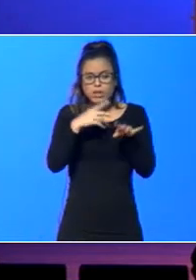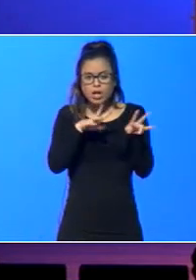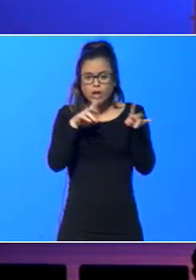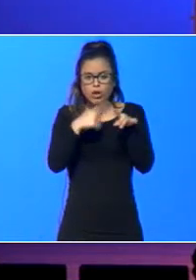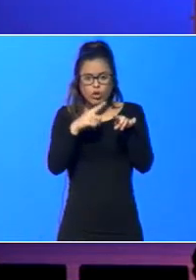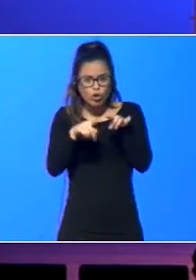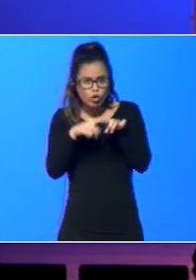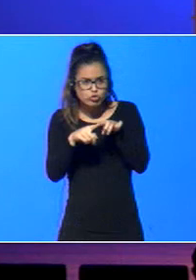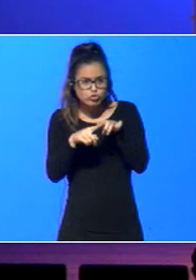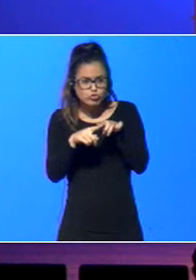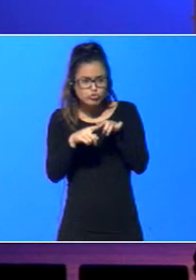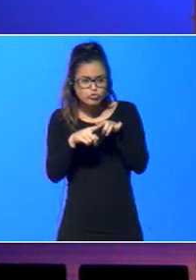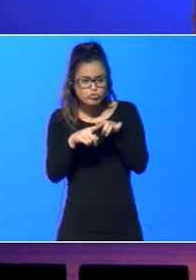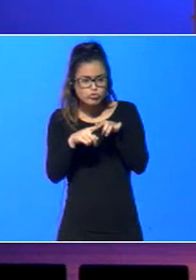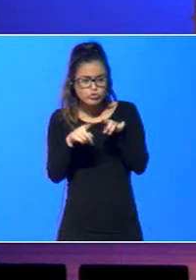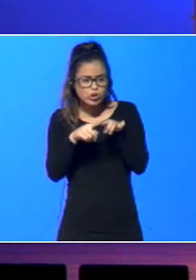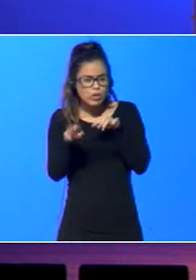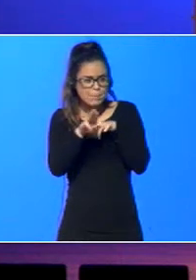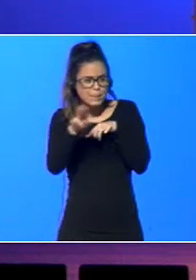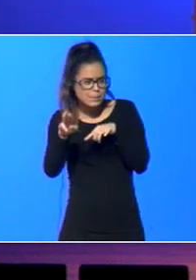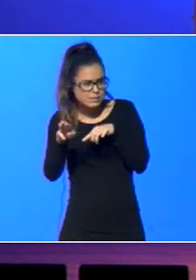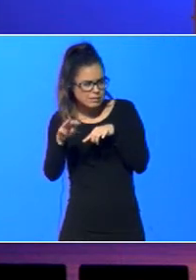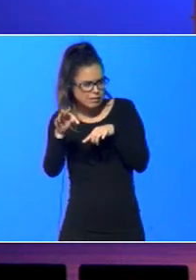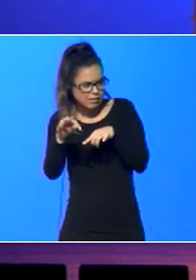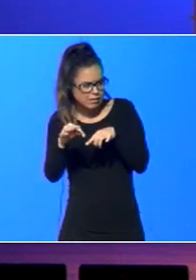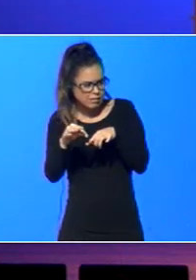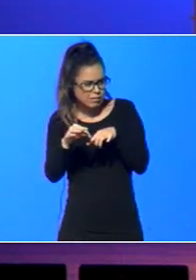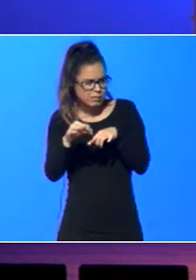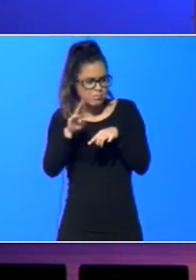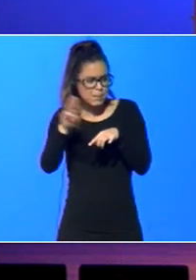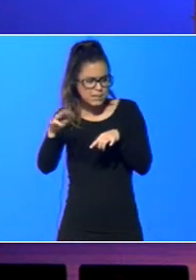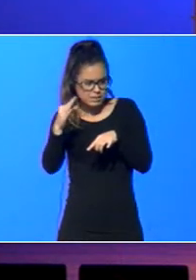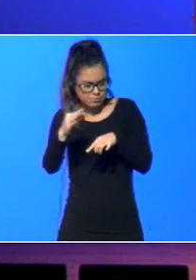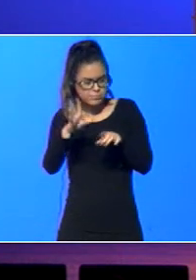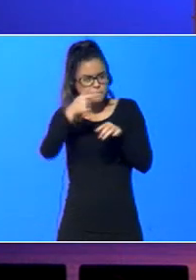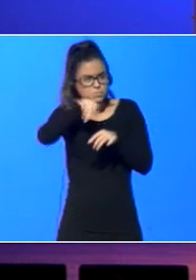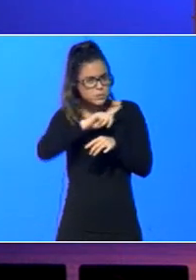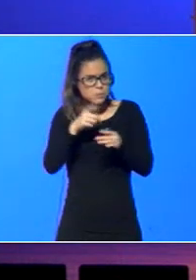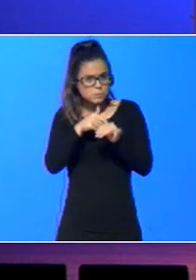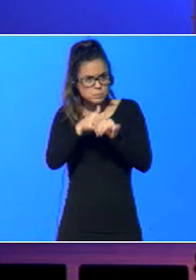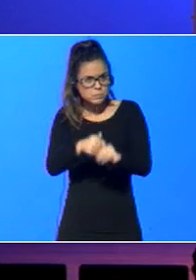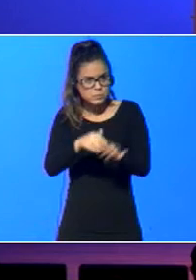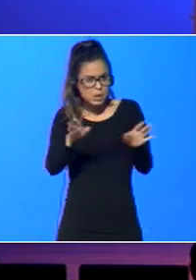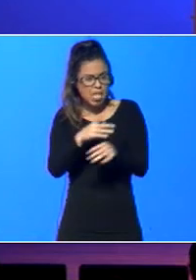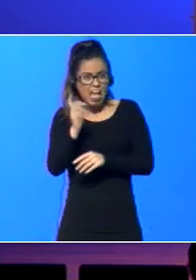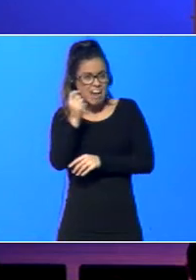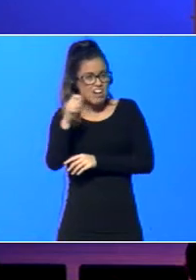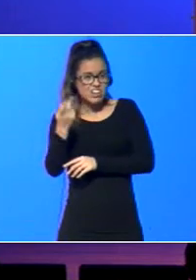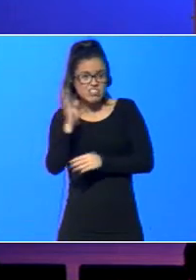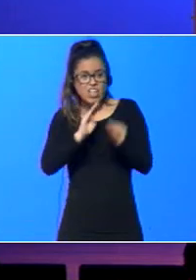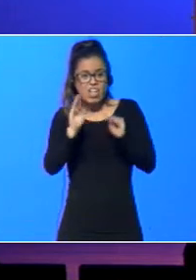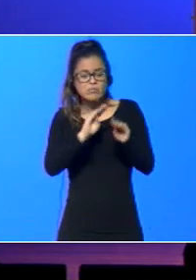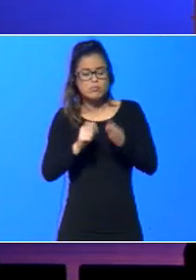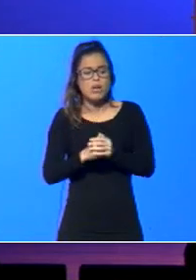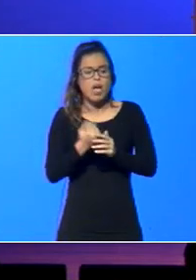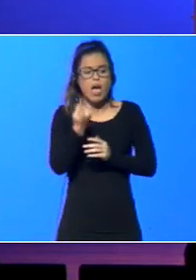Nos vamos a atar al PPT. Yo creo que bueno, algo más añadir a los retos que has añadido. Hay un